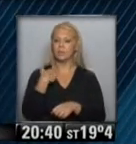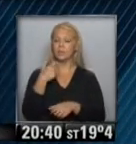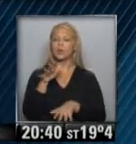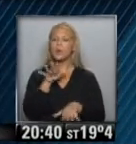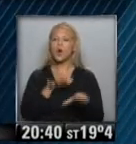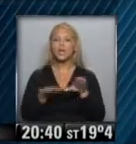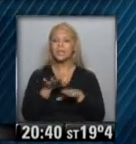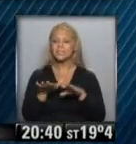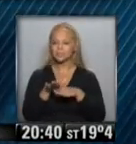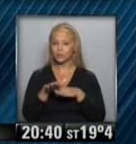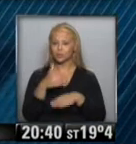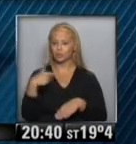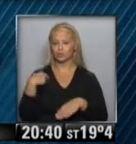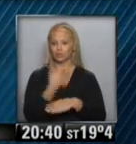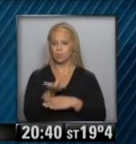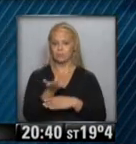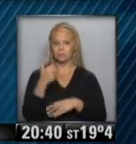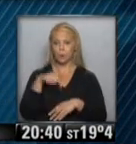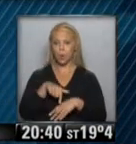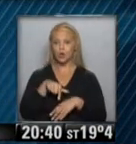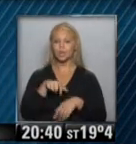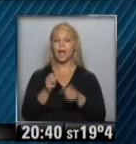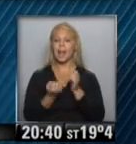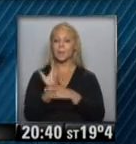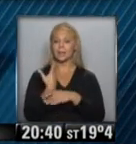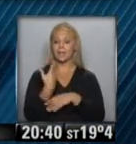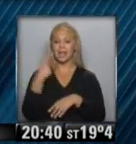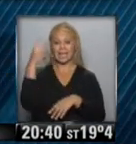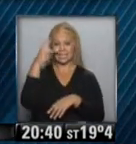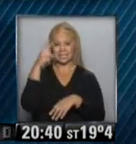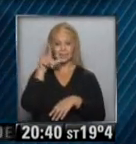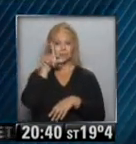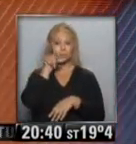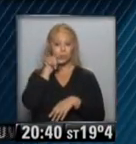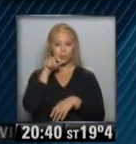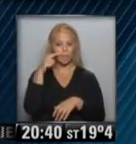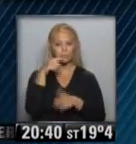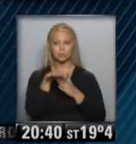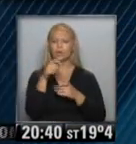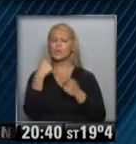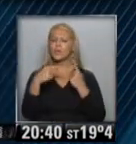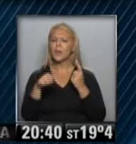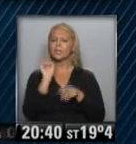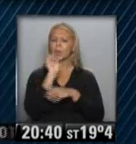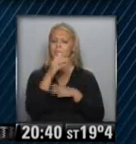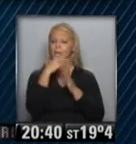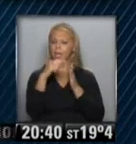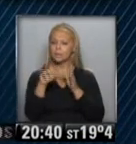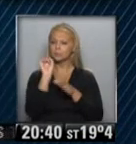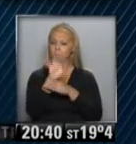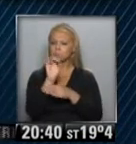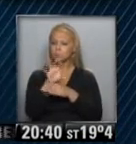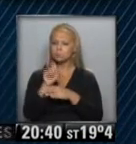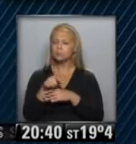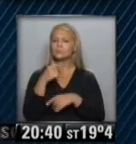así lo señaló esta mañana a través de twitter la jefa de estado escribió varios mensajes entre otros